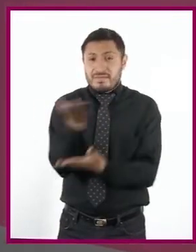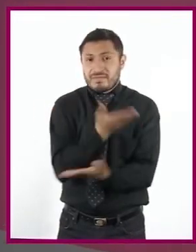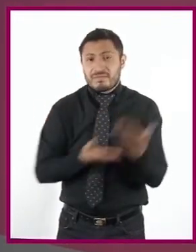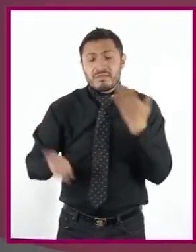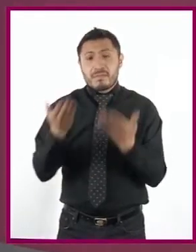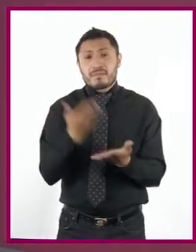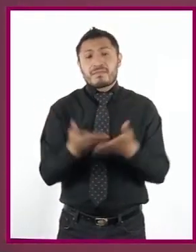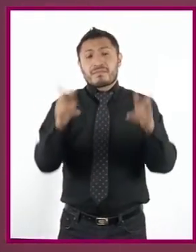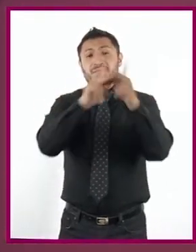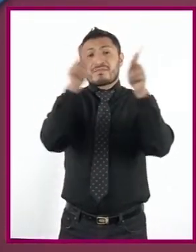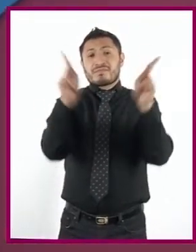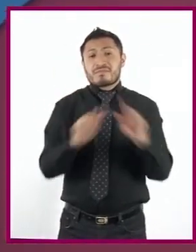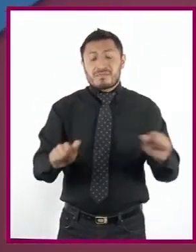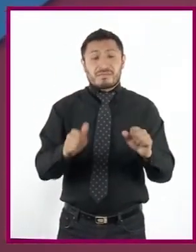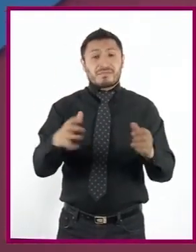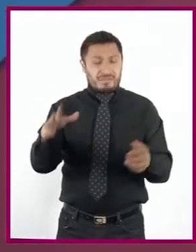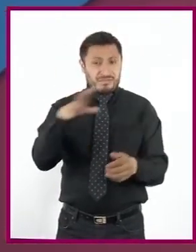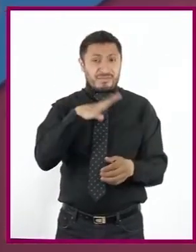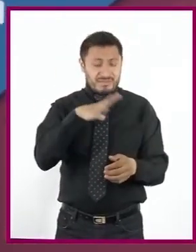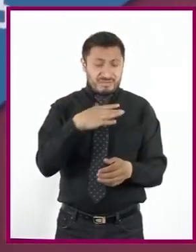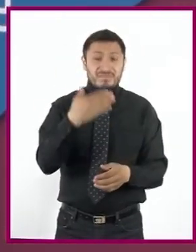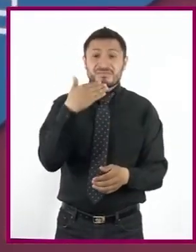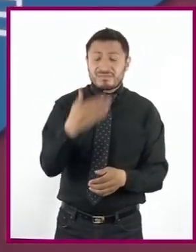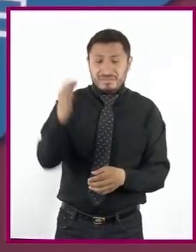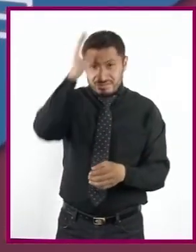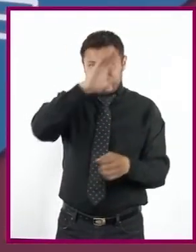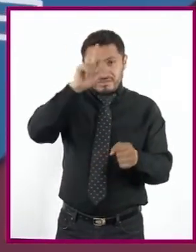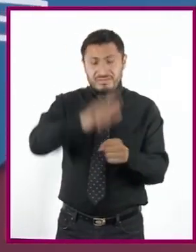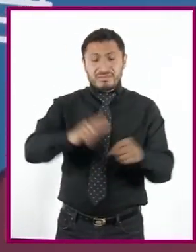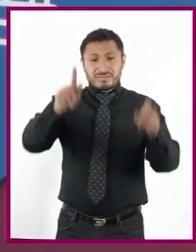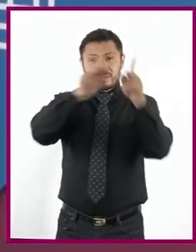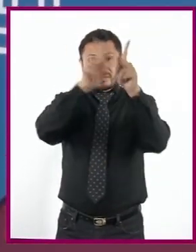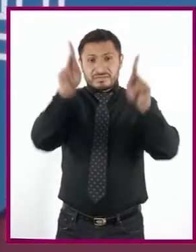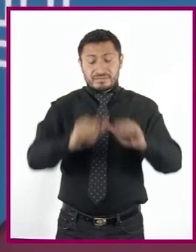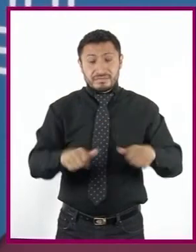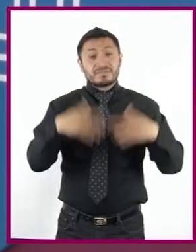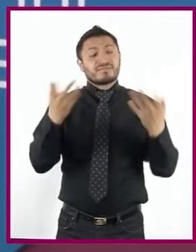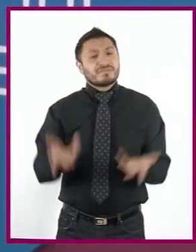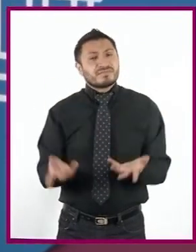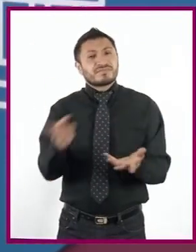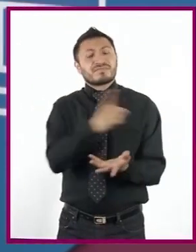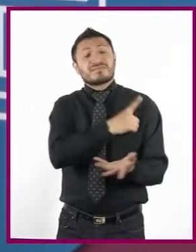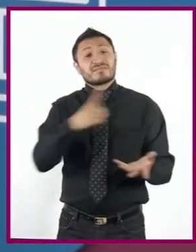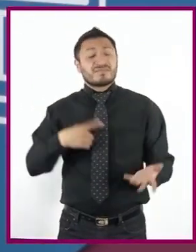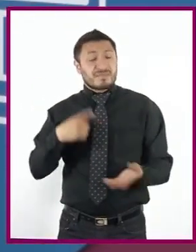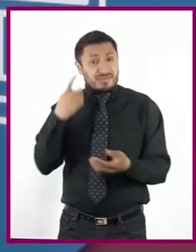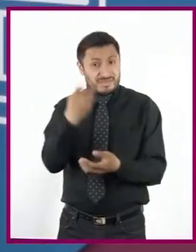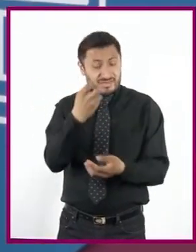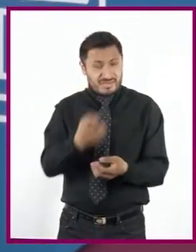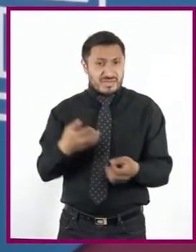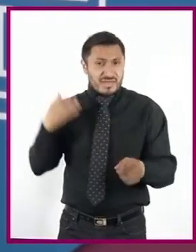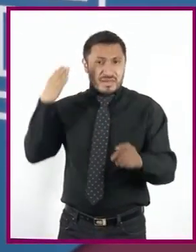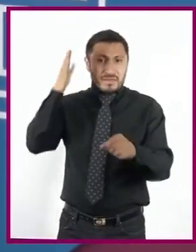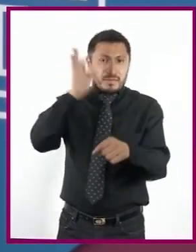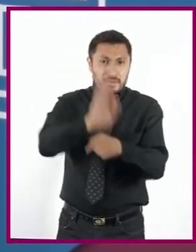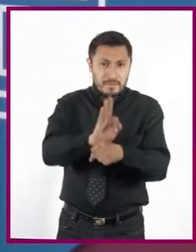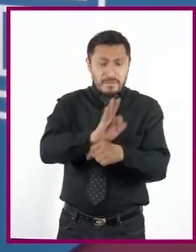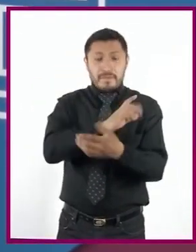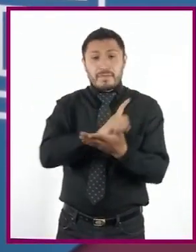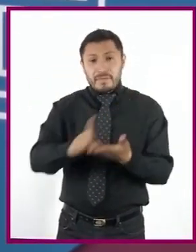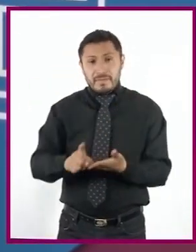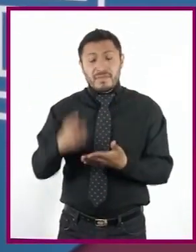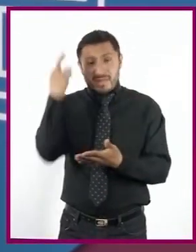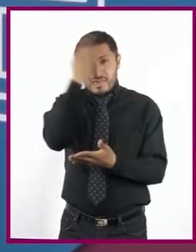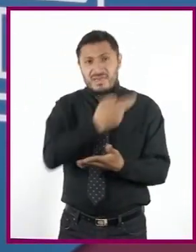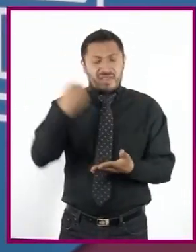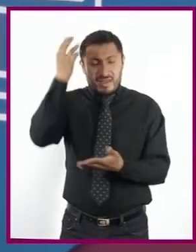convivencia armónica y exista una cultura de paz, se deben proteger los derechos, y esto lo podemos